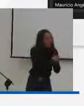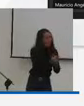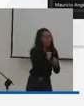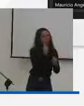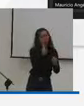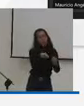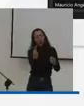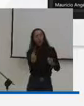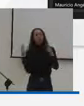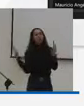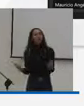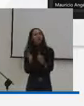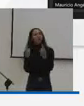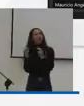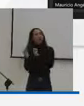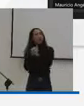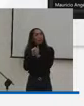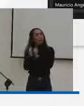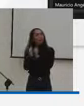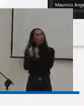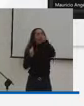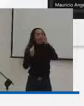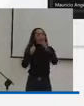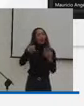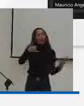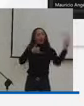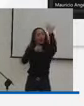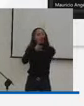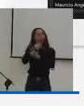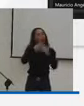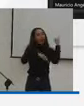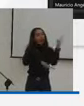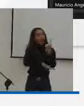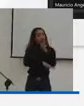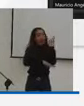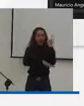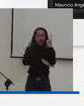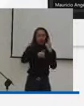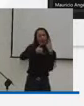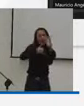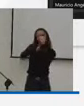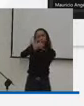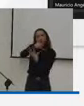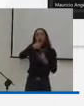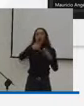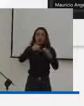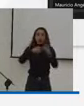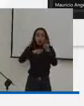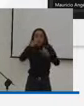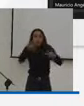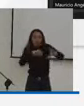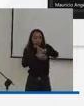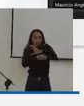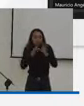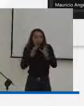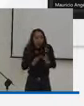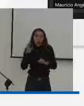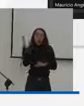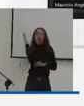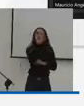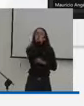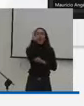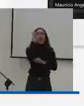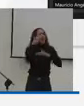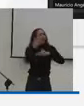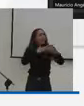esta recreación, llevar esta educación física, llevar esta utilización del tiempo libre a todos los estratos y a